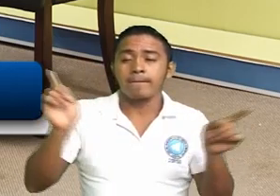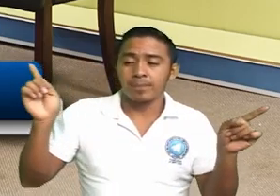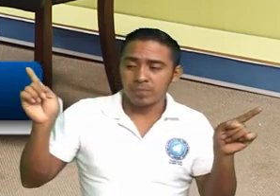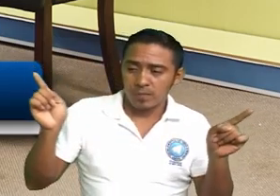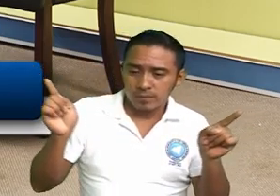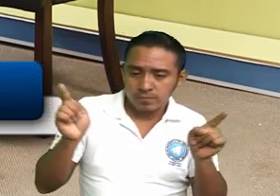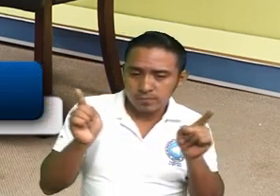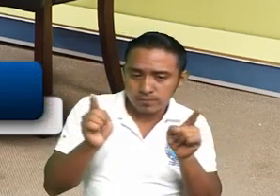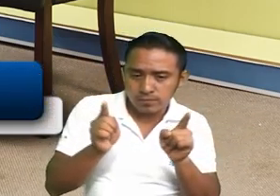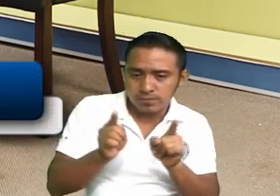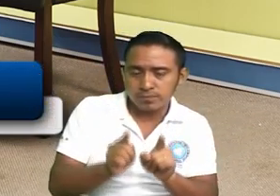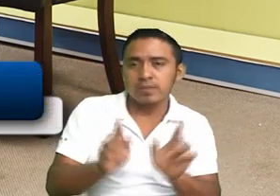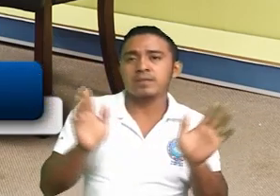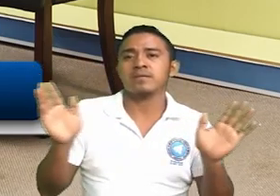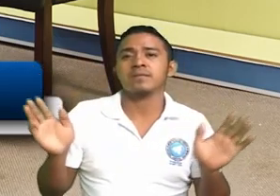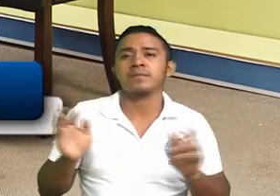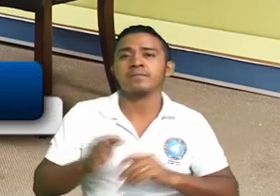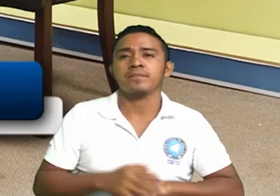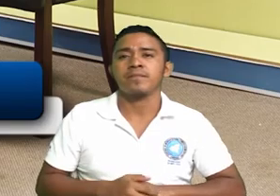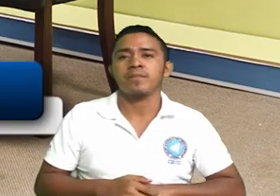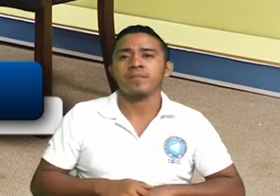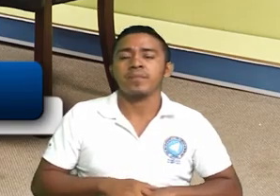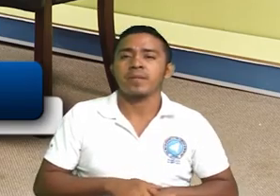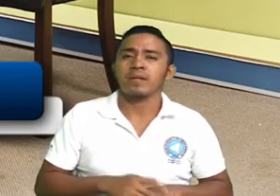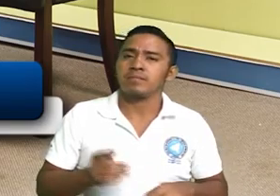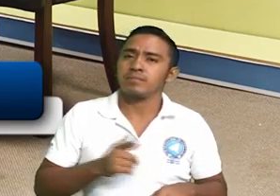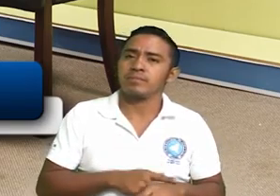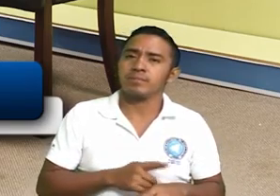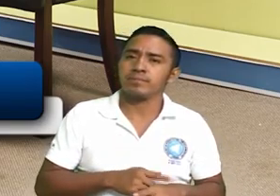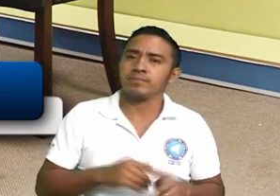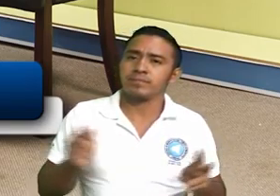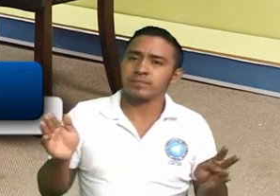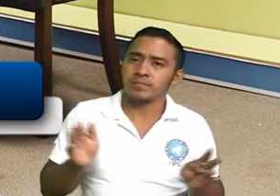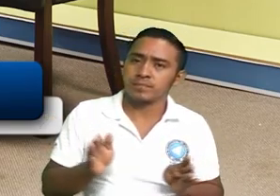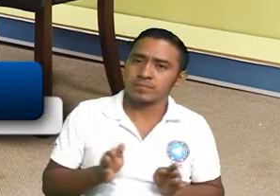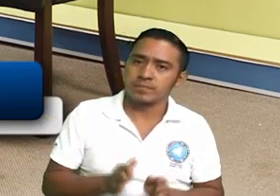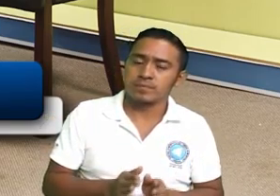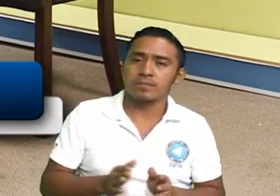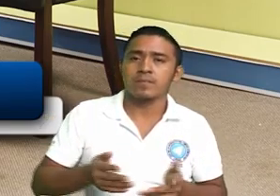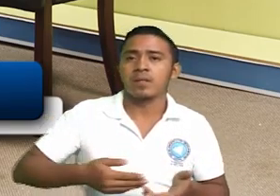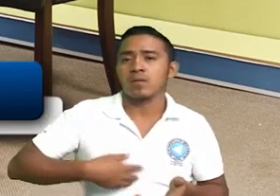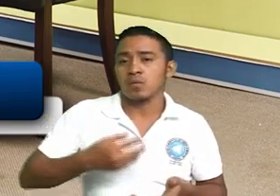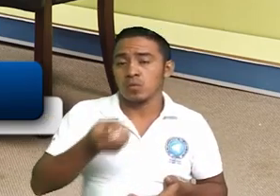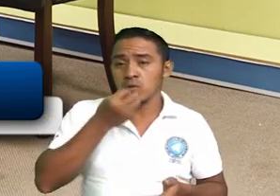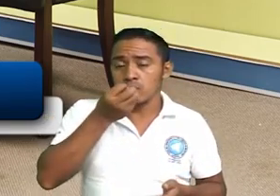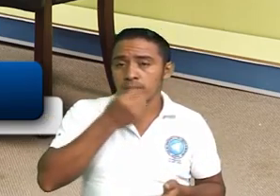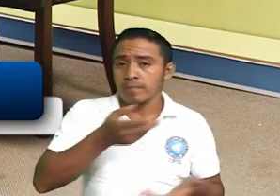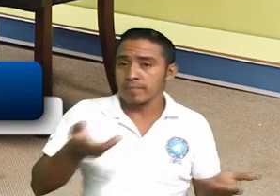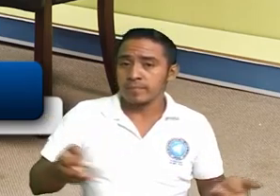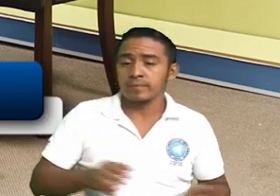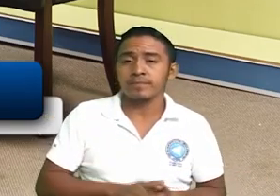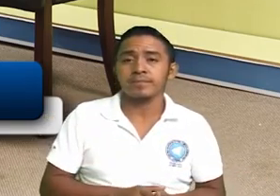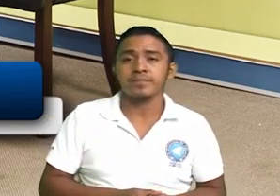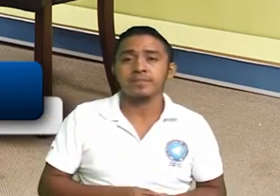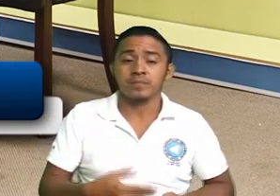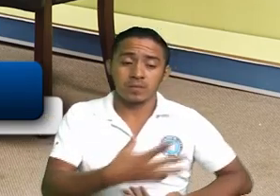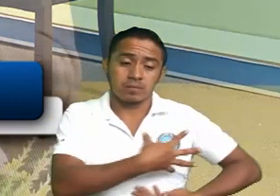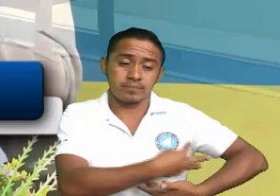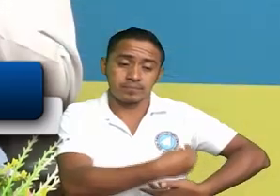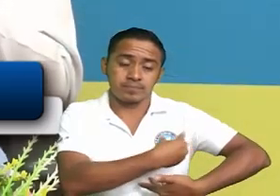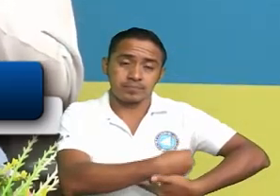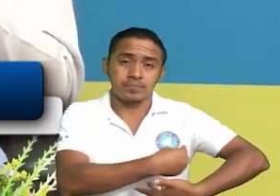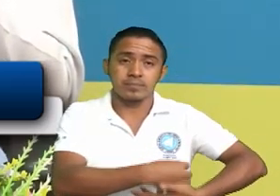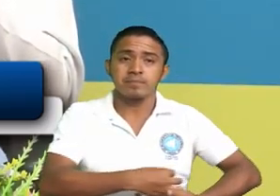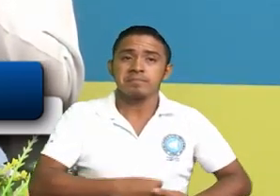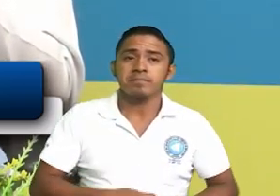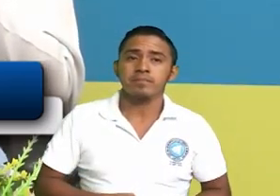los médicos. ¿Qué quiere decir? Si tu bebé nace y duerme 16 horas al día, él se va a ir adaptando a